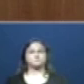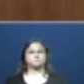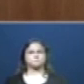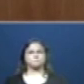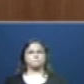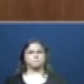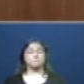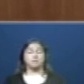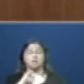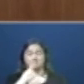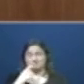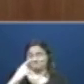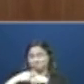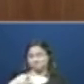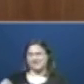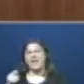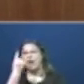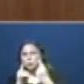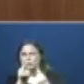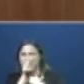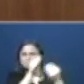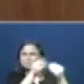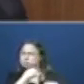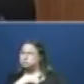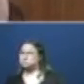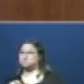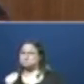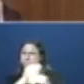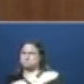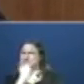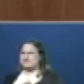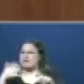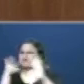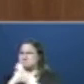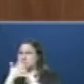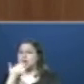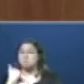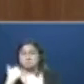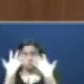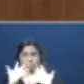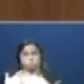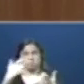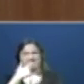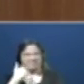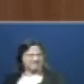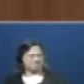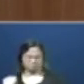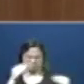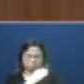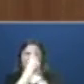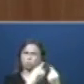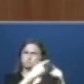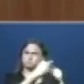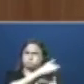que hemos manifestado nuestro desacuerdo explícito como también lo ha hecho esta misma cámara no podemos estar de